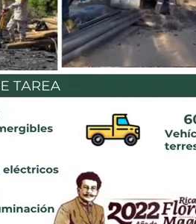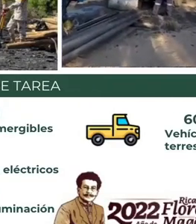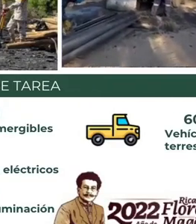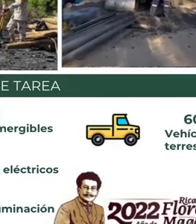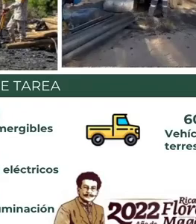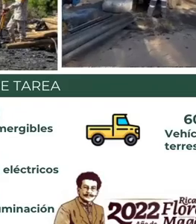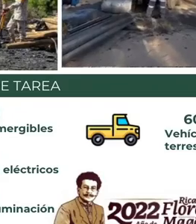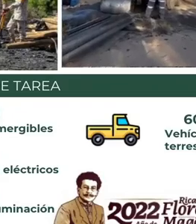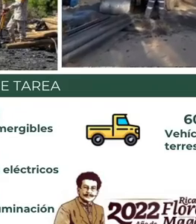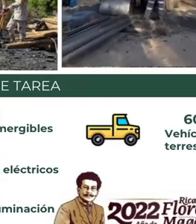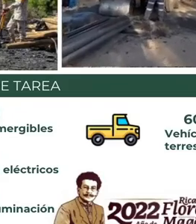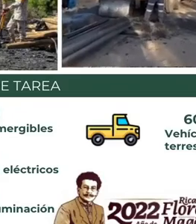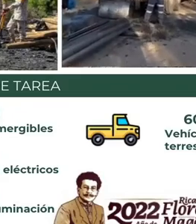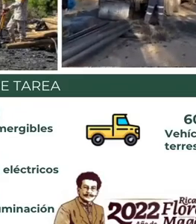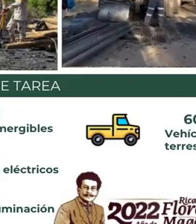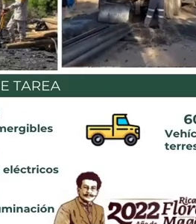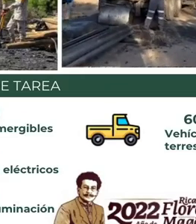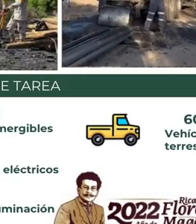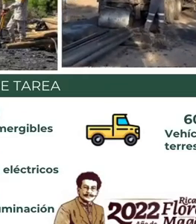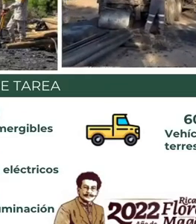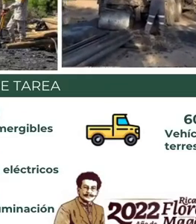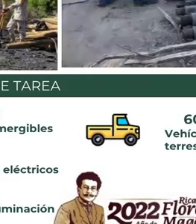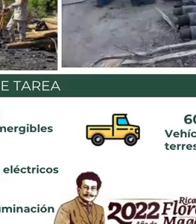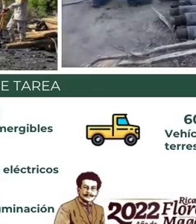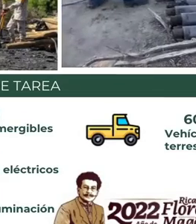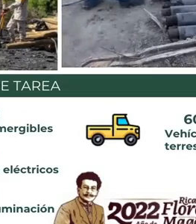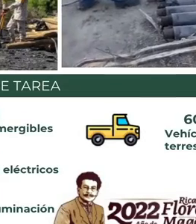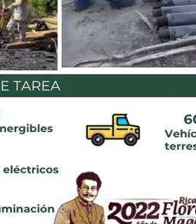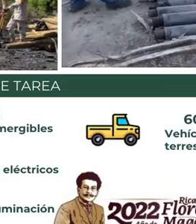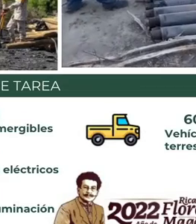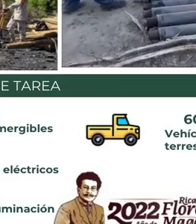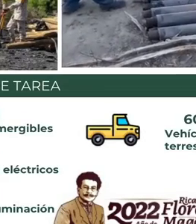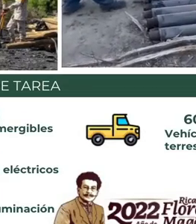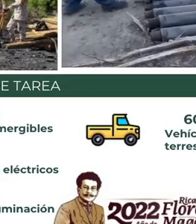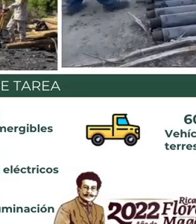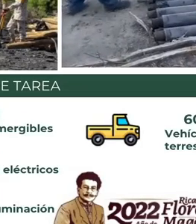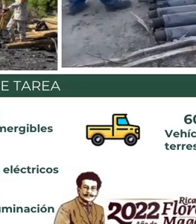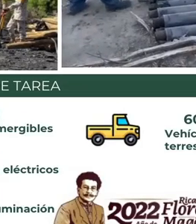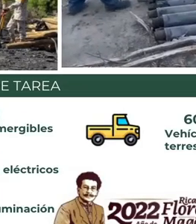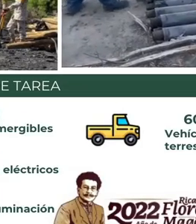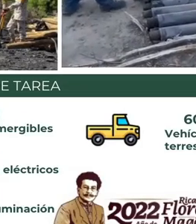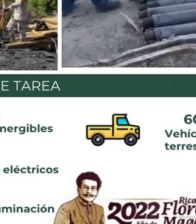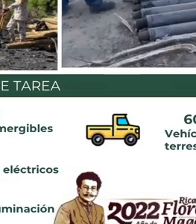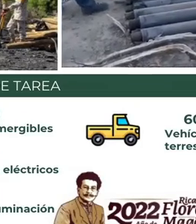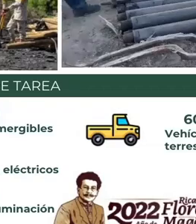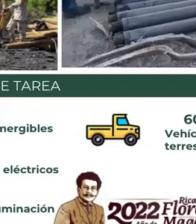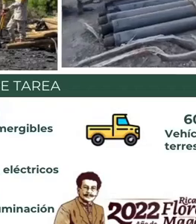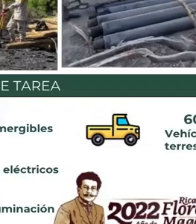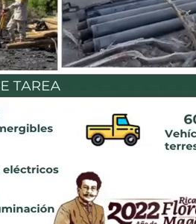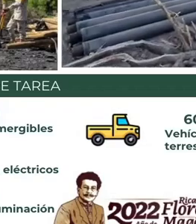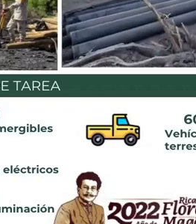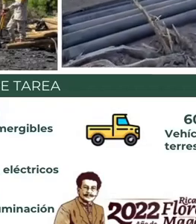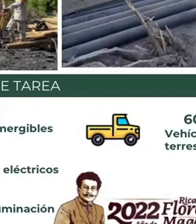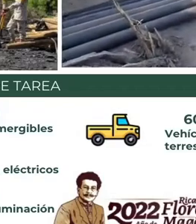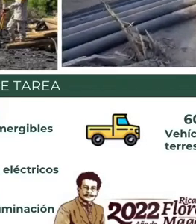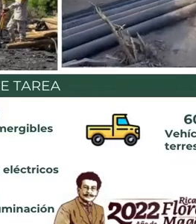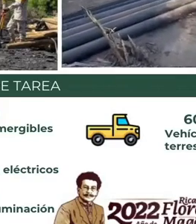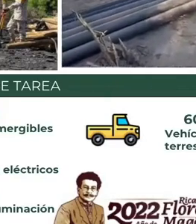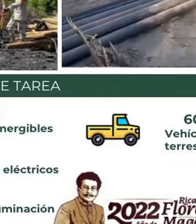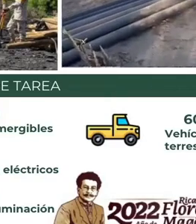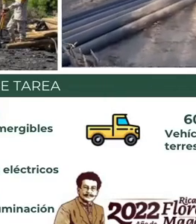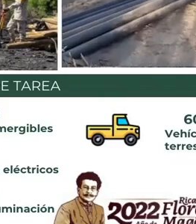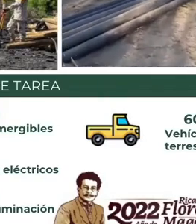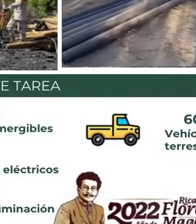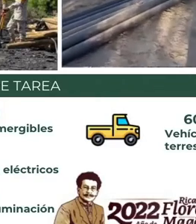el transcurso del día, la CFE habilitará una línea que va a proveer de energía a todo